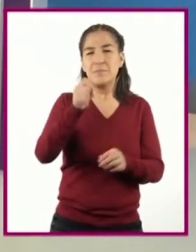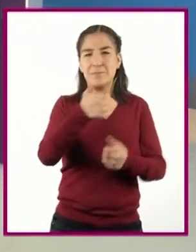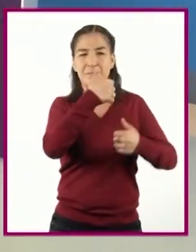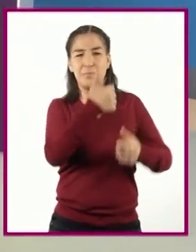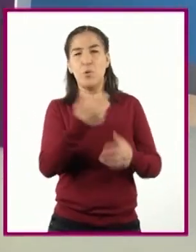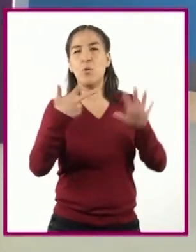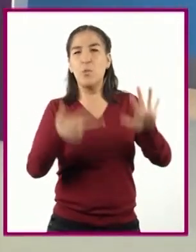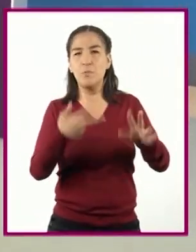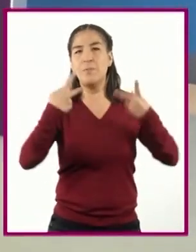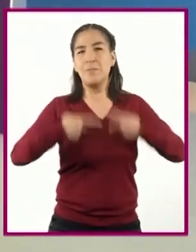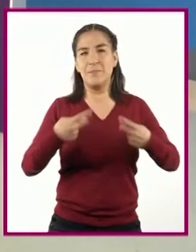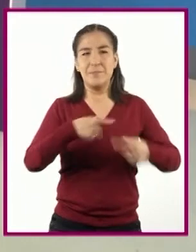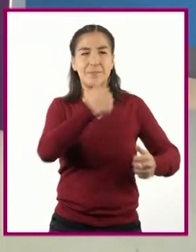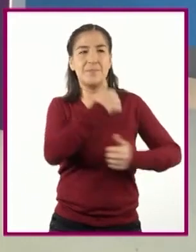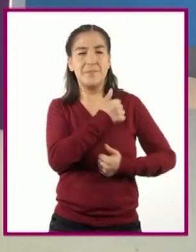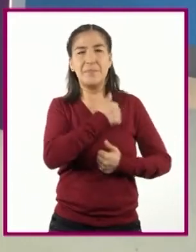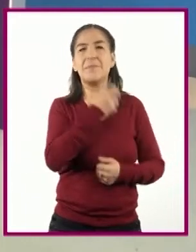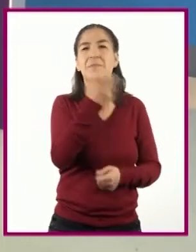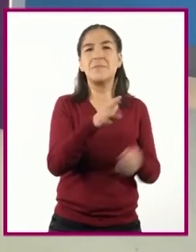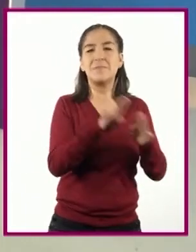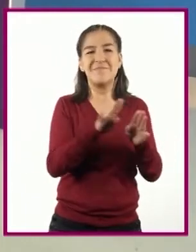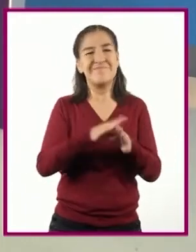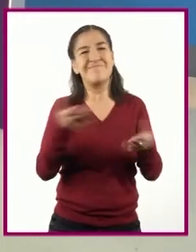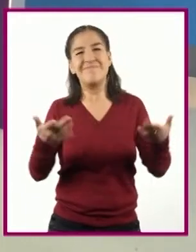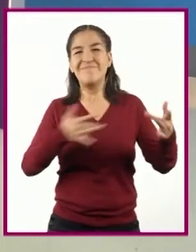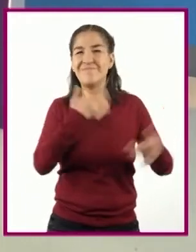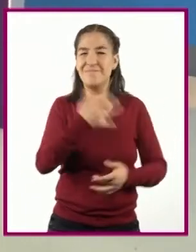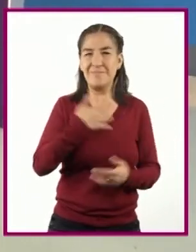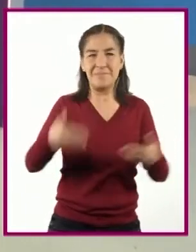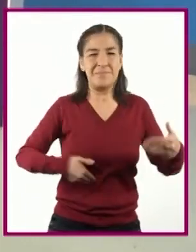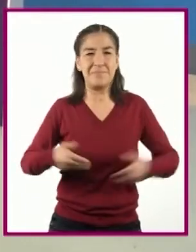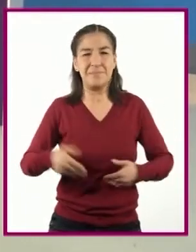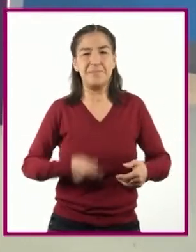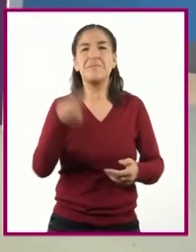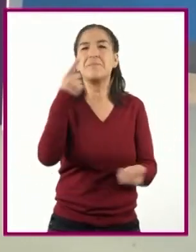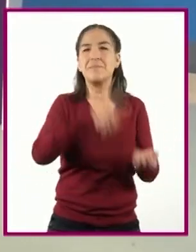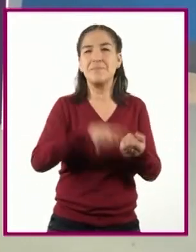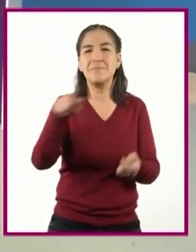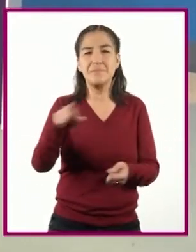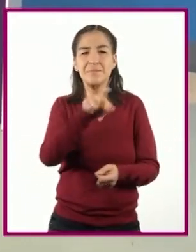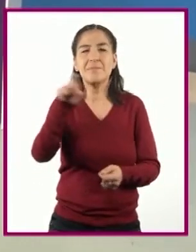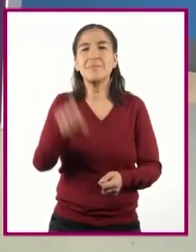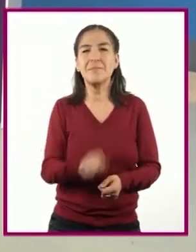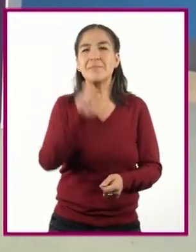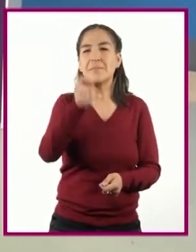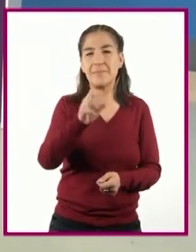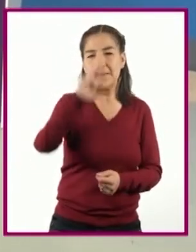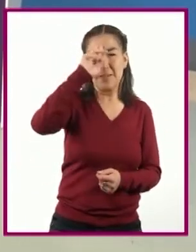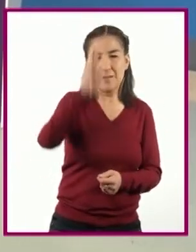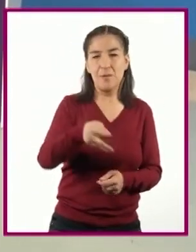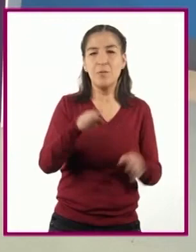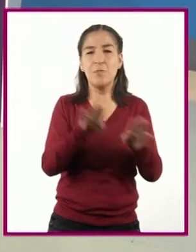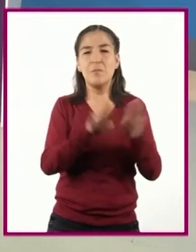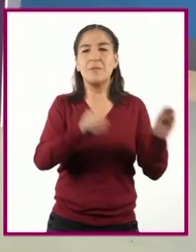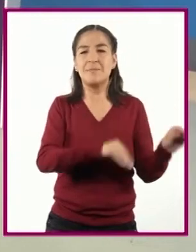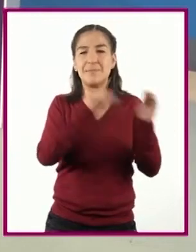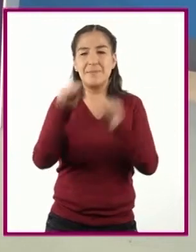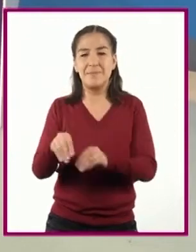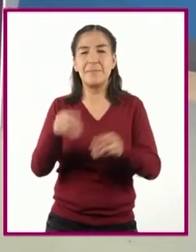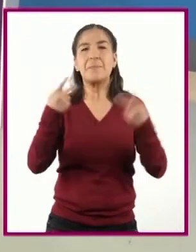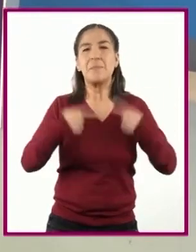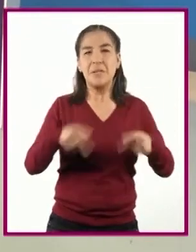militares, pero los aspectos que causaron mayor malestar entre los tejanos fueron la prohibición de que ingresaran